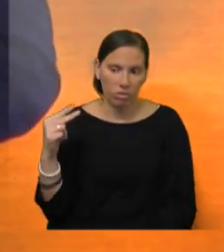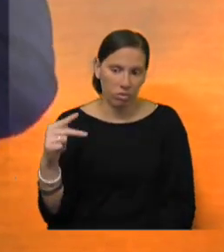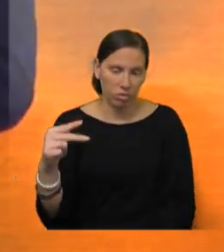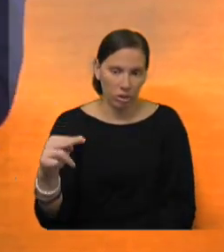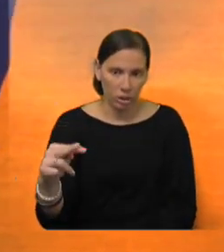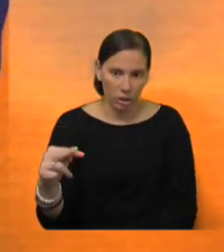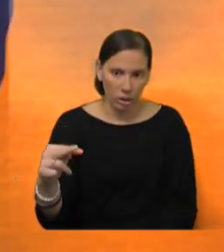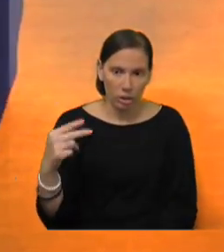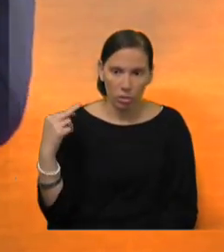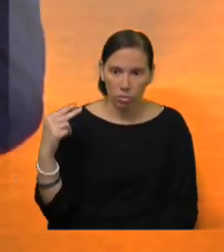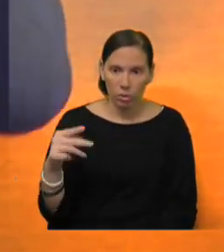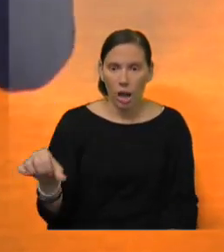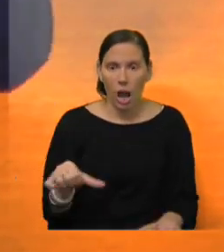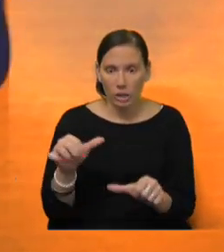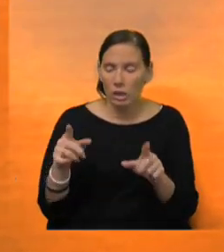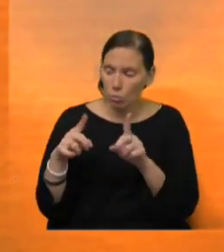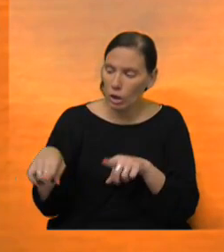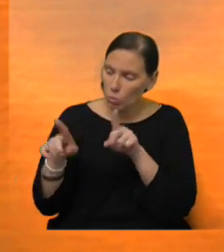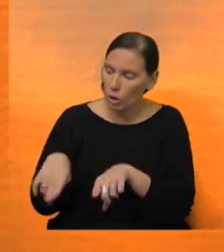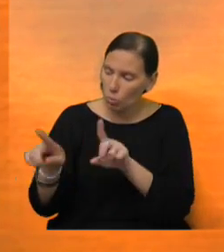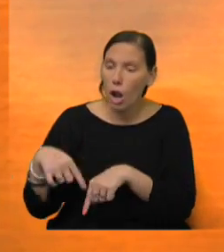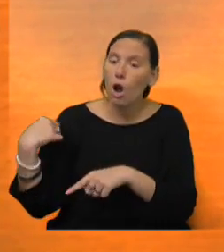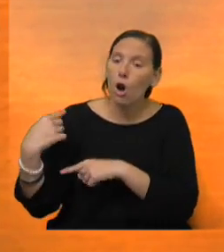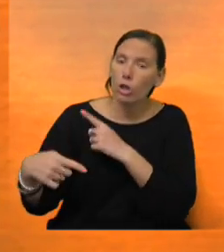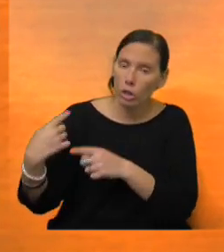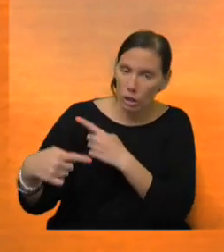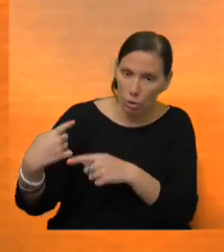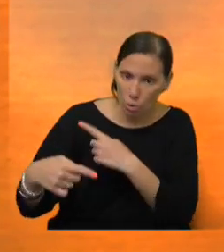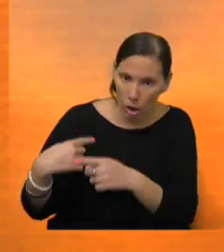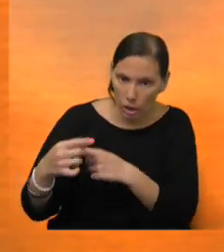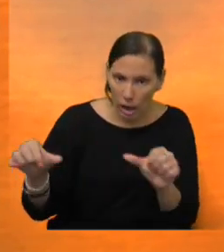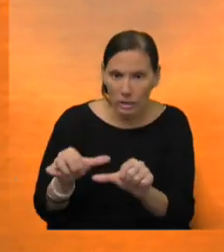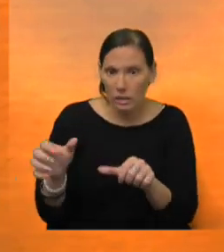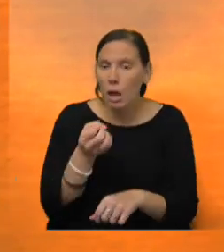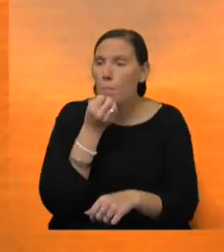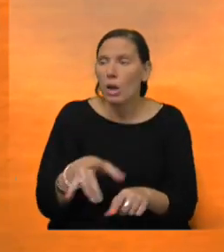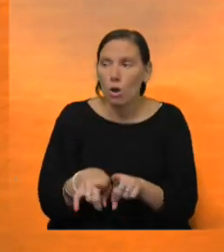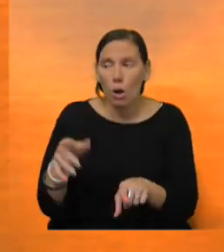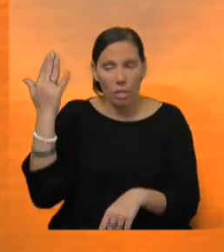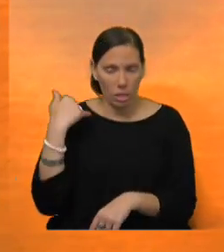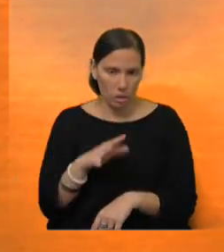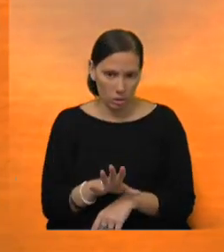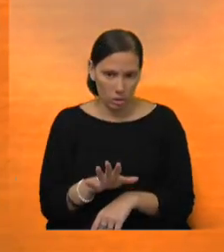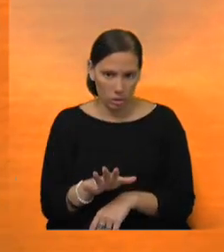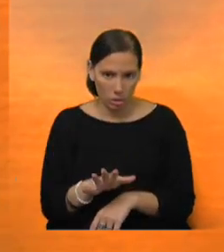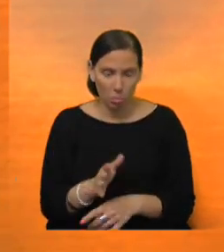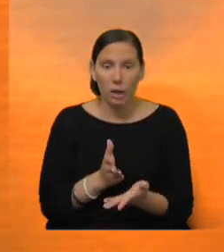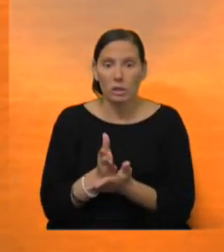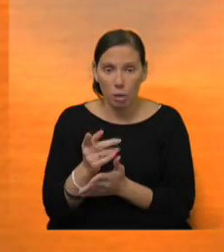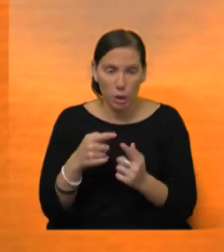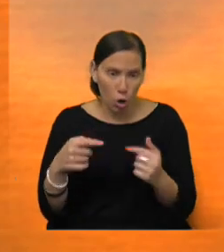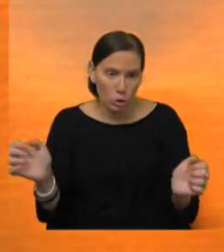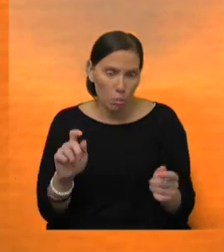continuismo es hacer más de lo mismo continuidad es hacer mejor de lo mismo porque siempre hay cosas